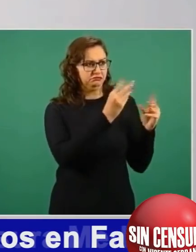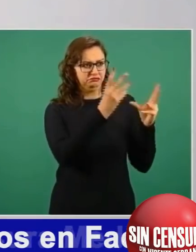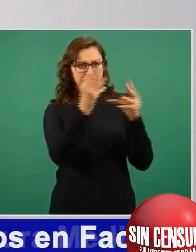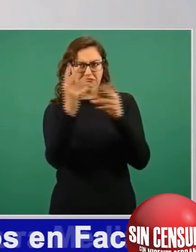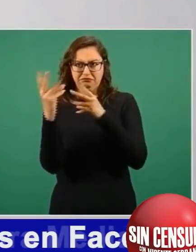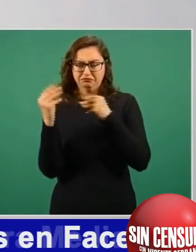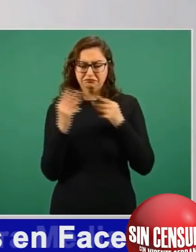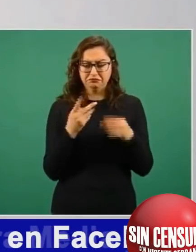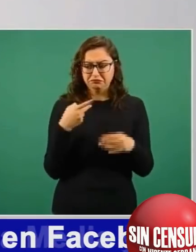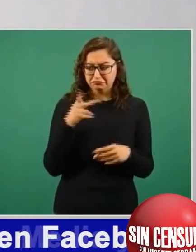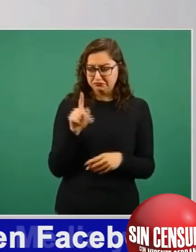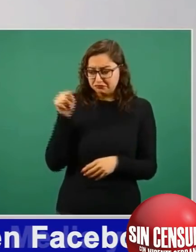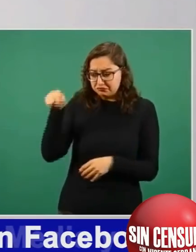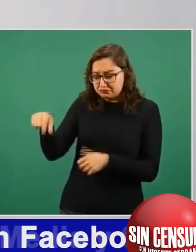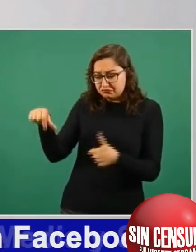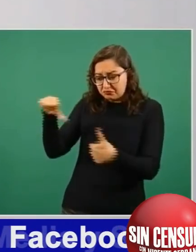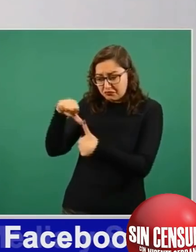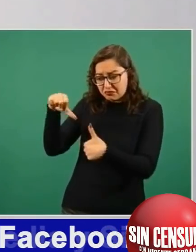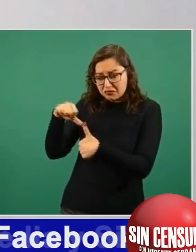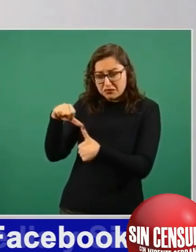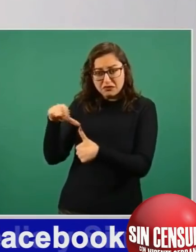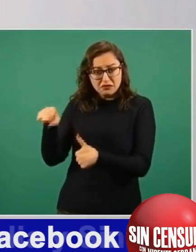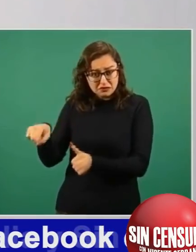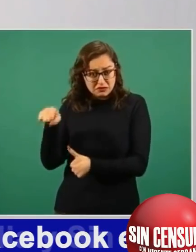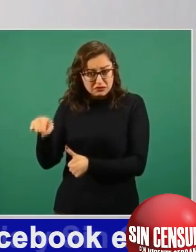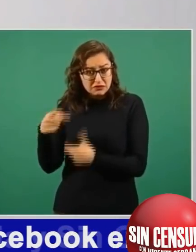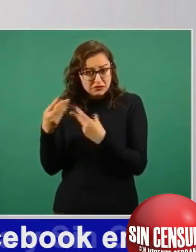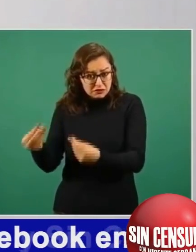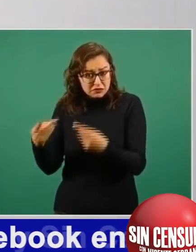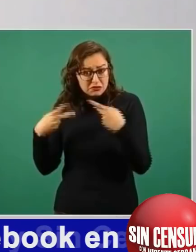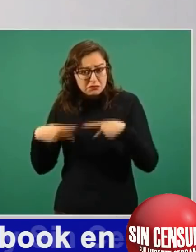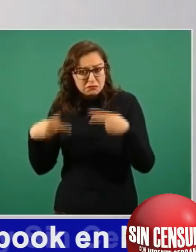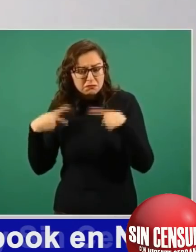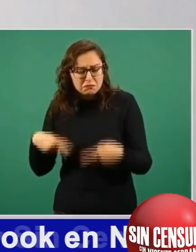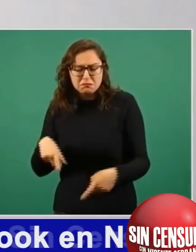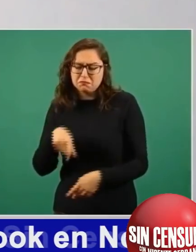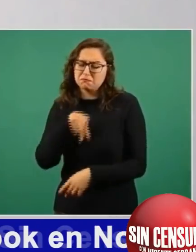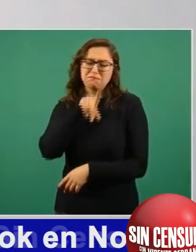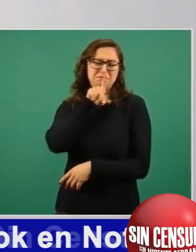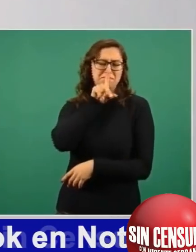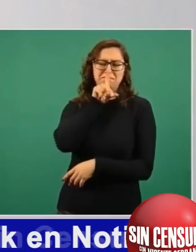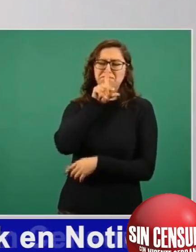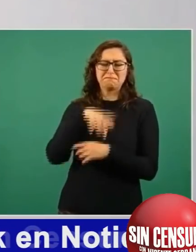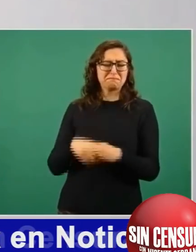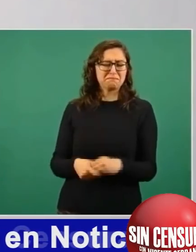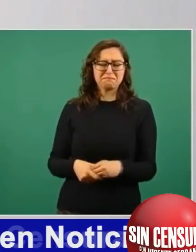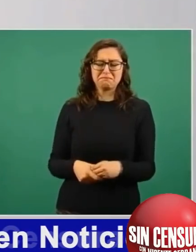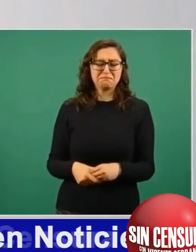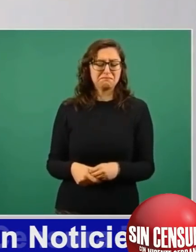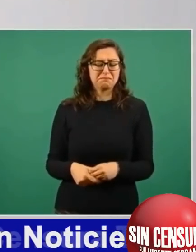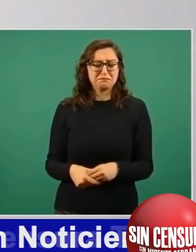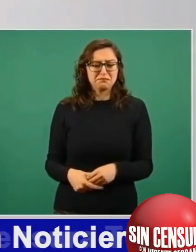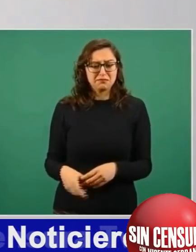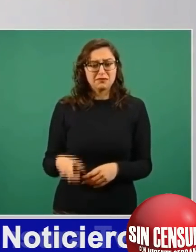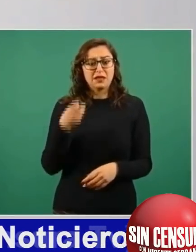no, porque no es mucha la población. Entonces hay que tener